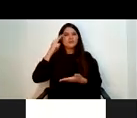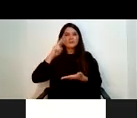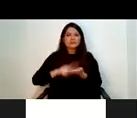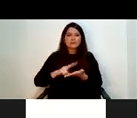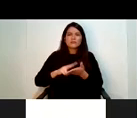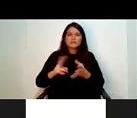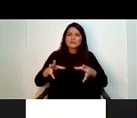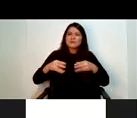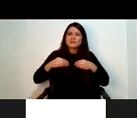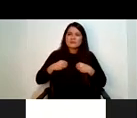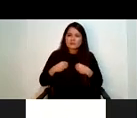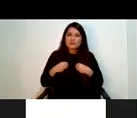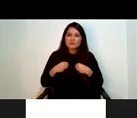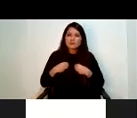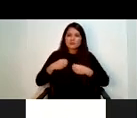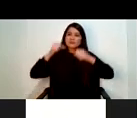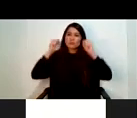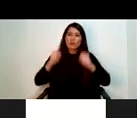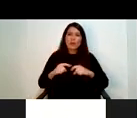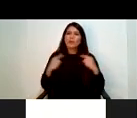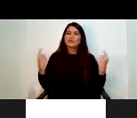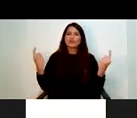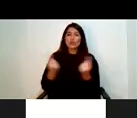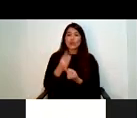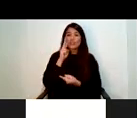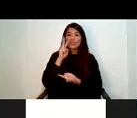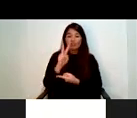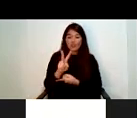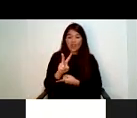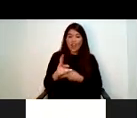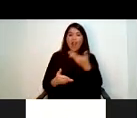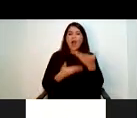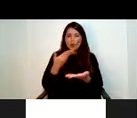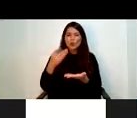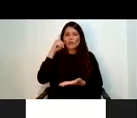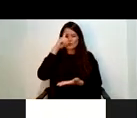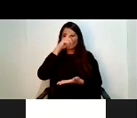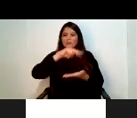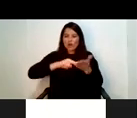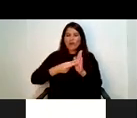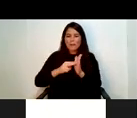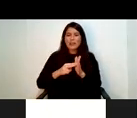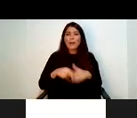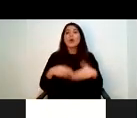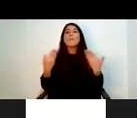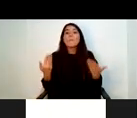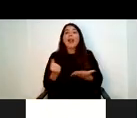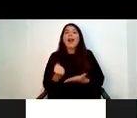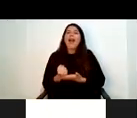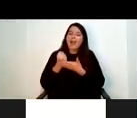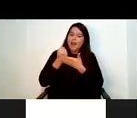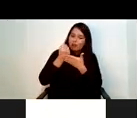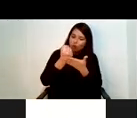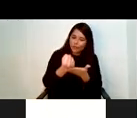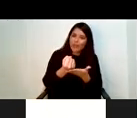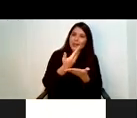peso y podamos todos verlo como una conducta problemática, pero siempre para poder ayudar y